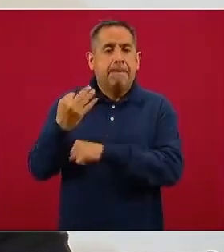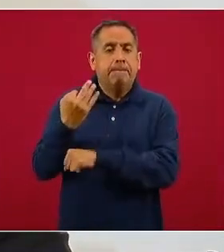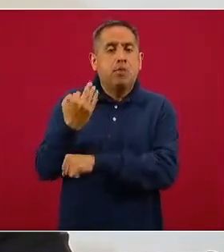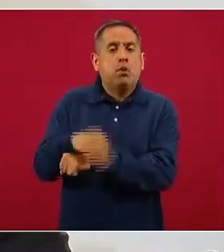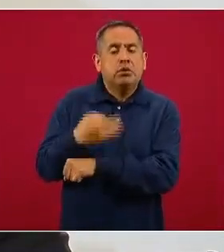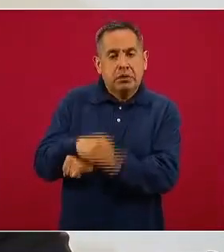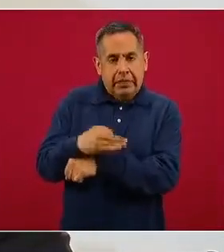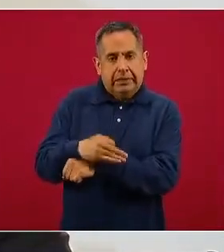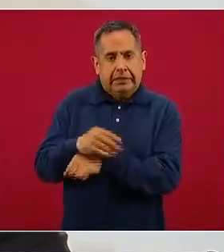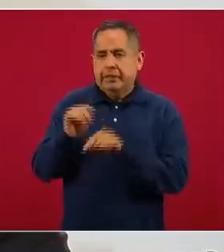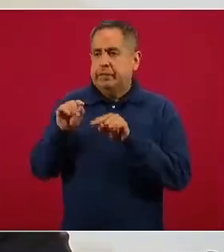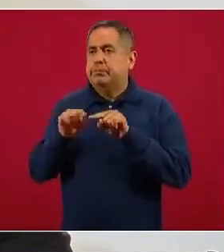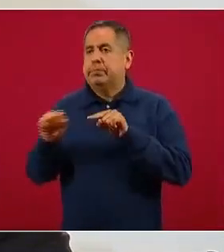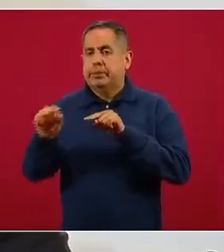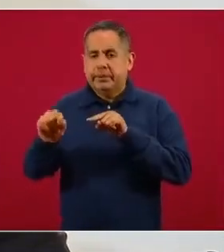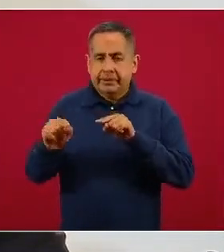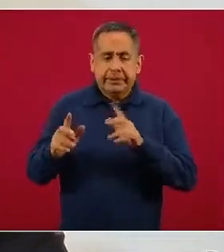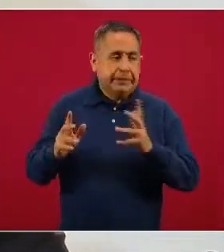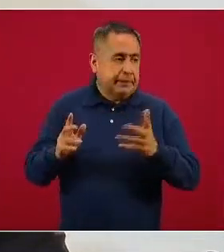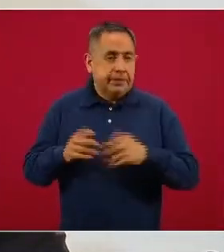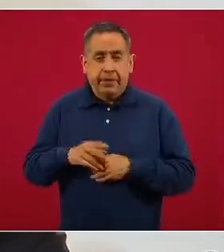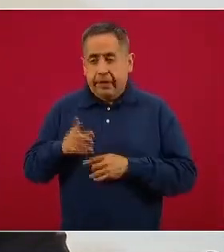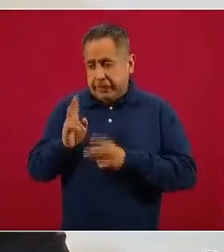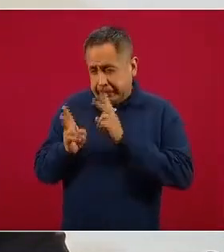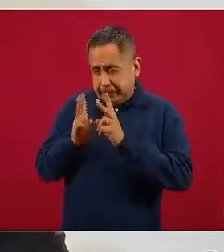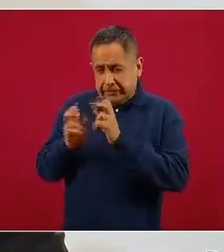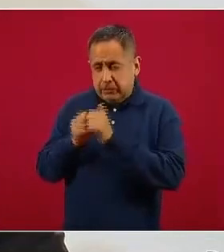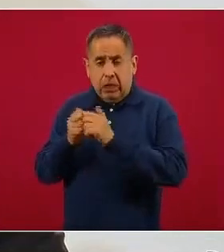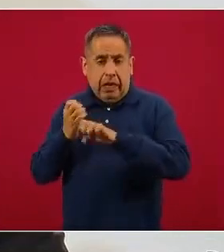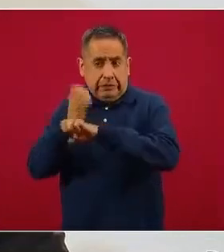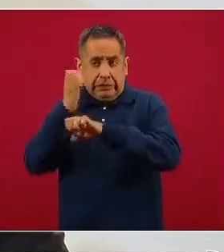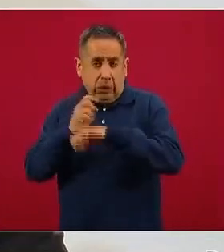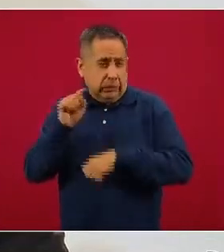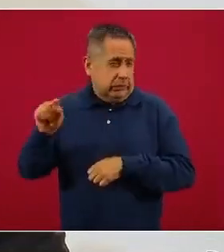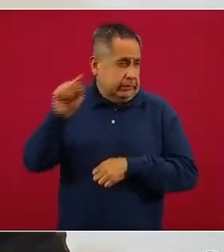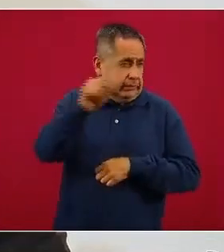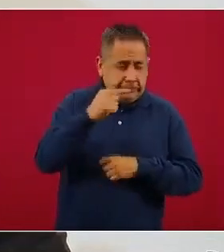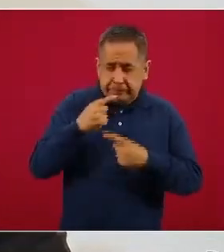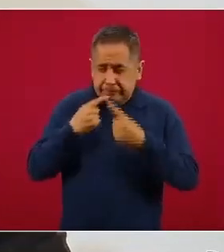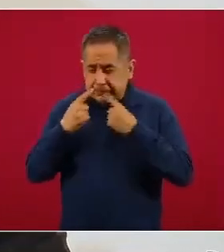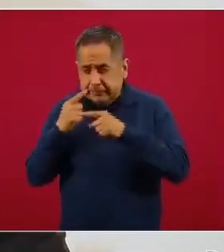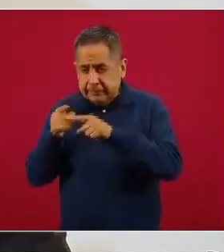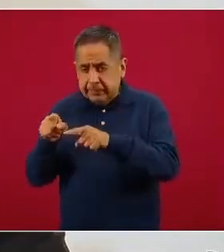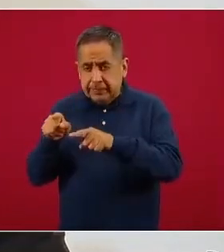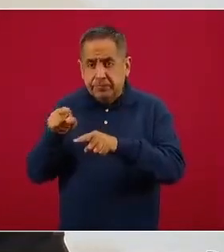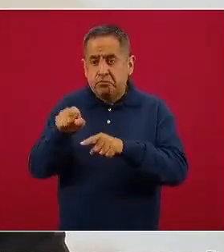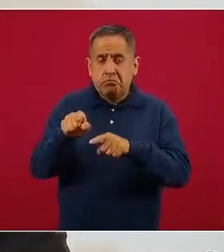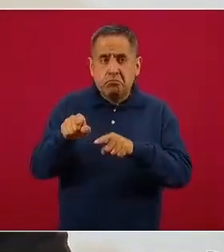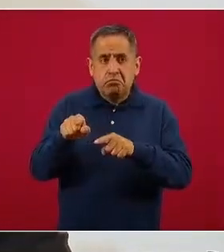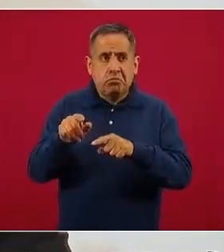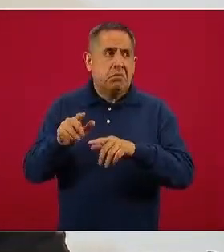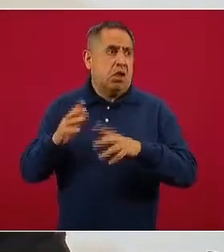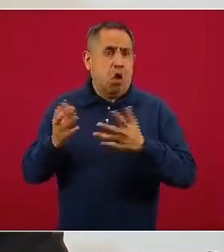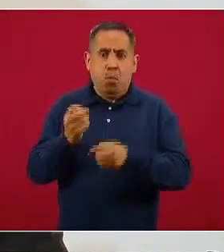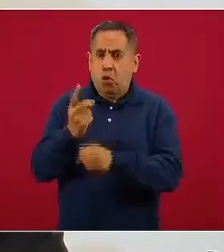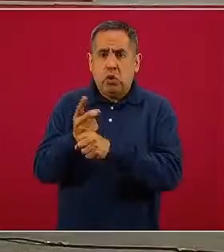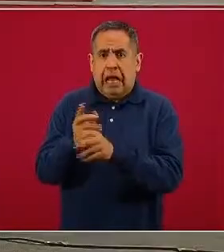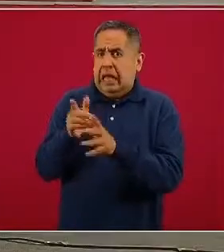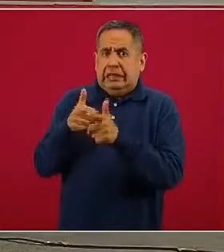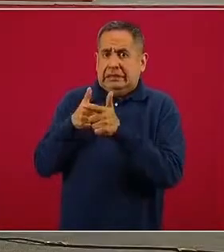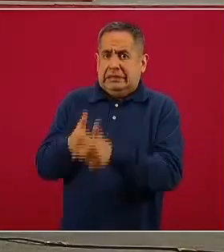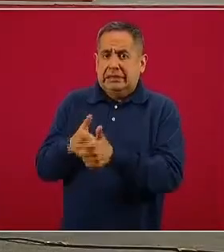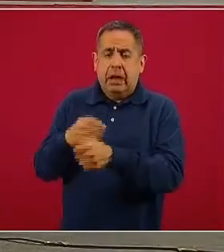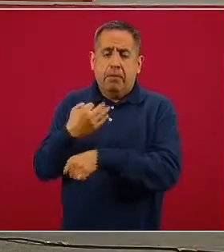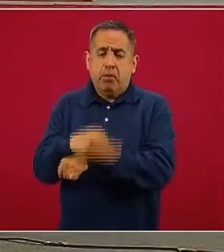temporales y que después de una plática con cada una de las entidades federativas hemos identificado que es una buena oportunidad para mantenerlas